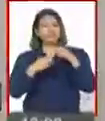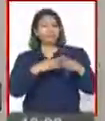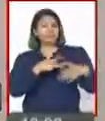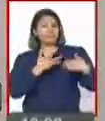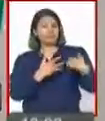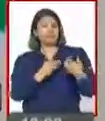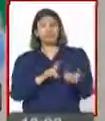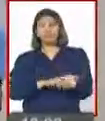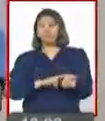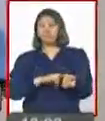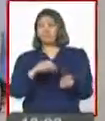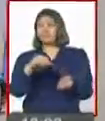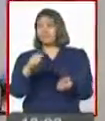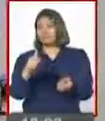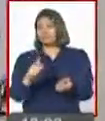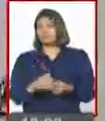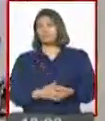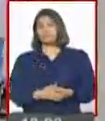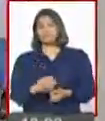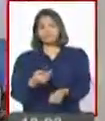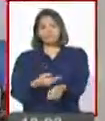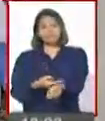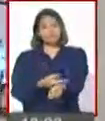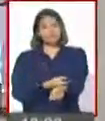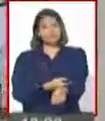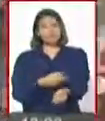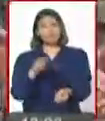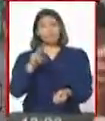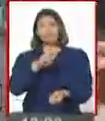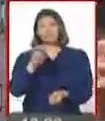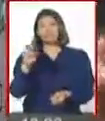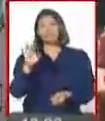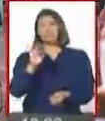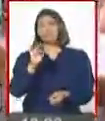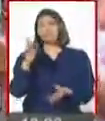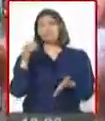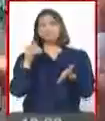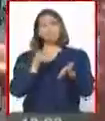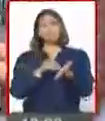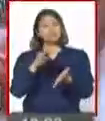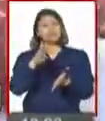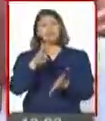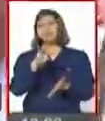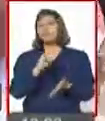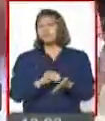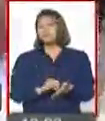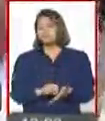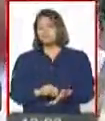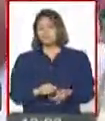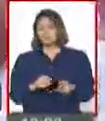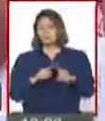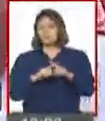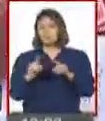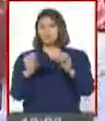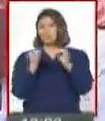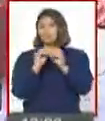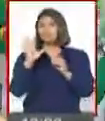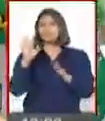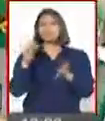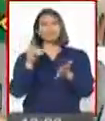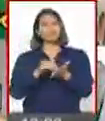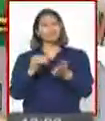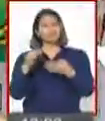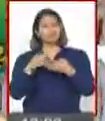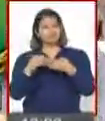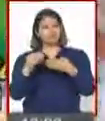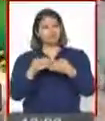aquellos diabéticos que tienen obstruidas las arterias y venas, de 2.800 a 4.200 bolivianos, sin contar los $5.000